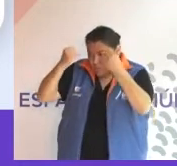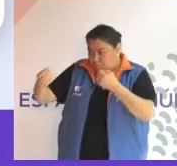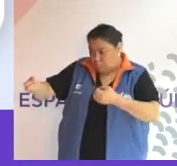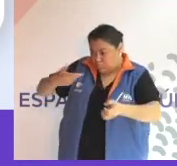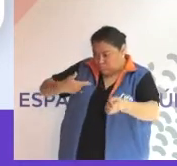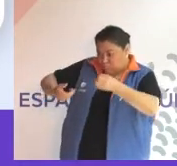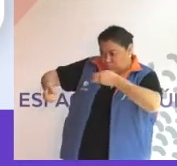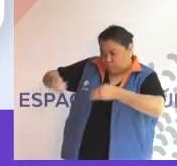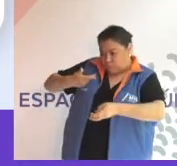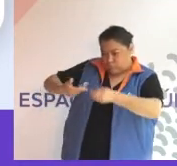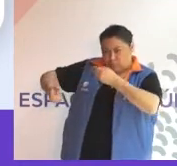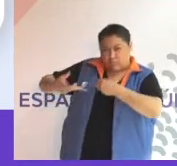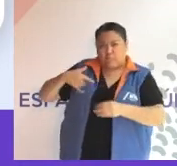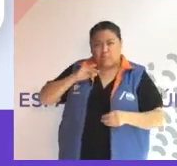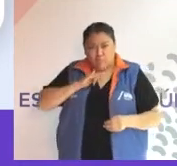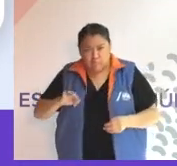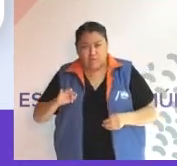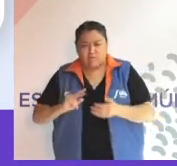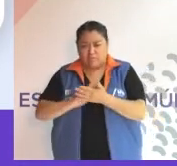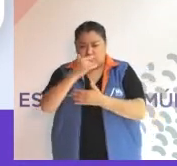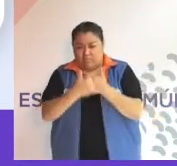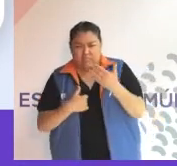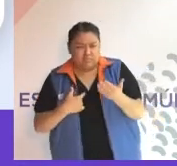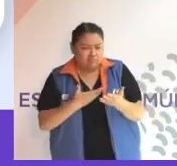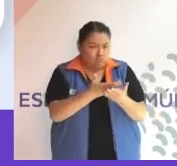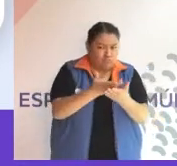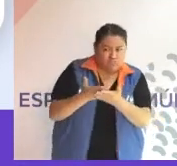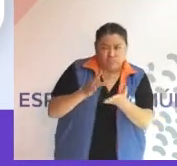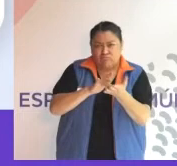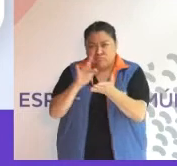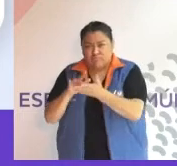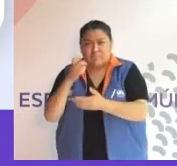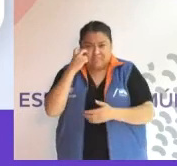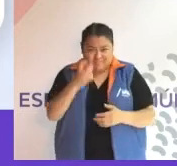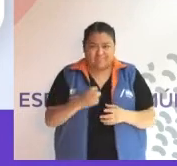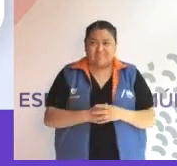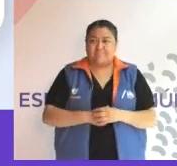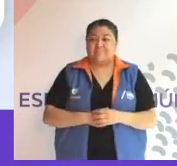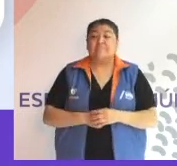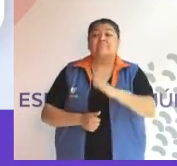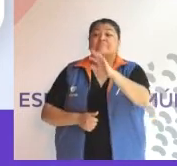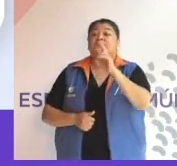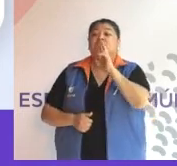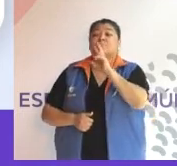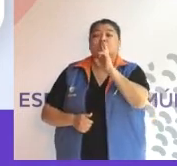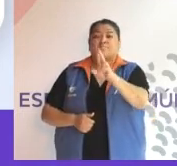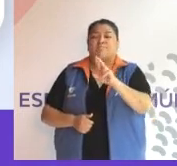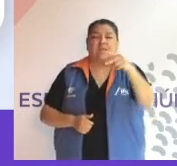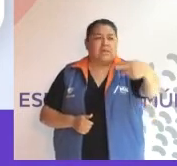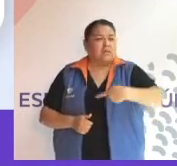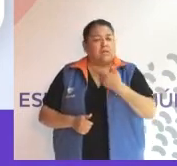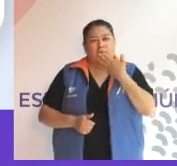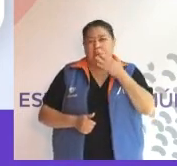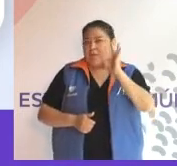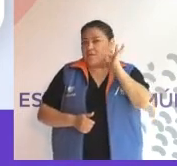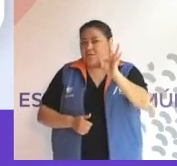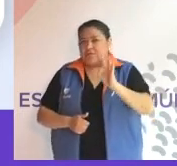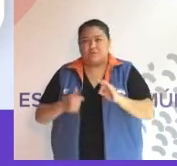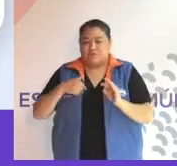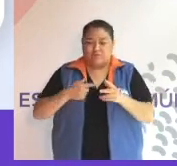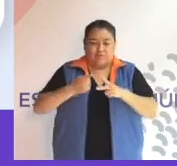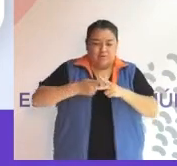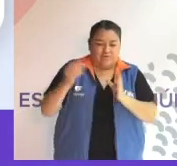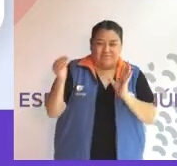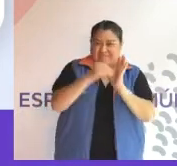que proponen los programas que podemos estar trabajando. Más rápido te contesto, qué buena pregunta, porque eso sí no lo puse en mis